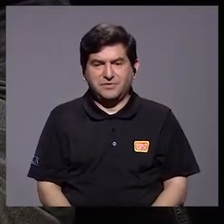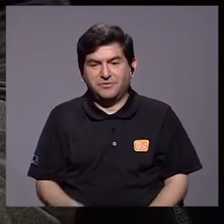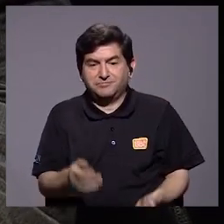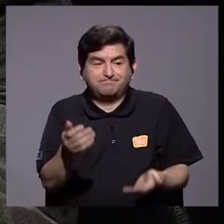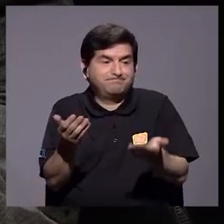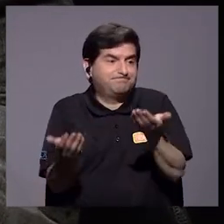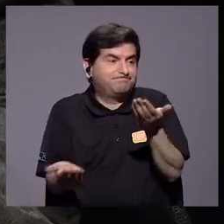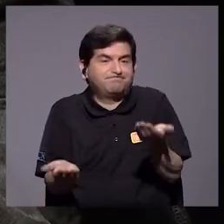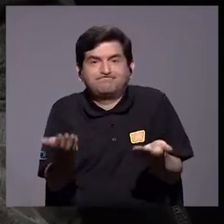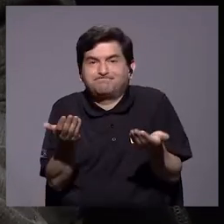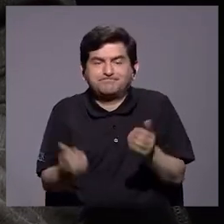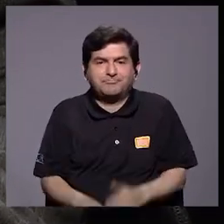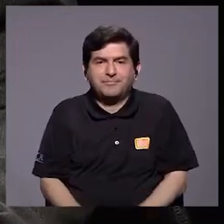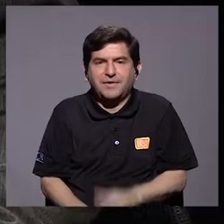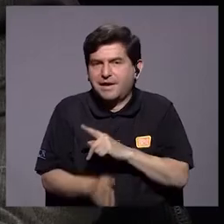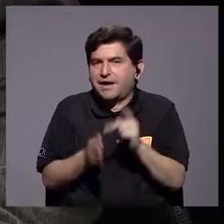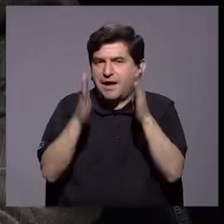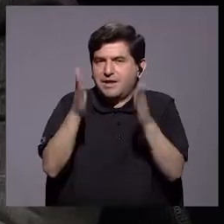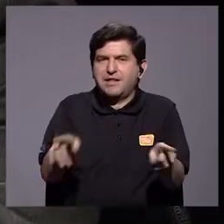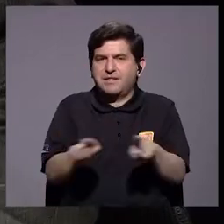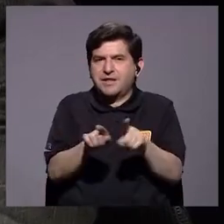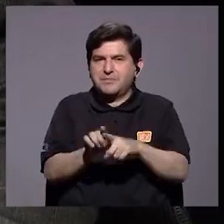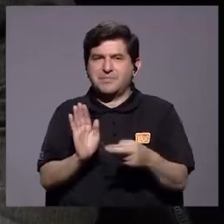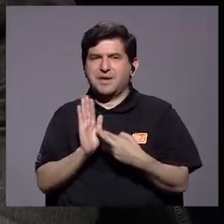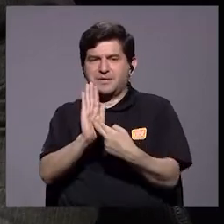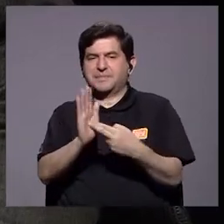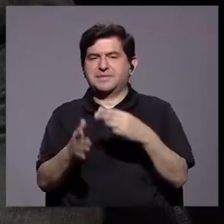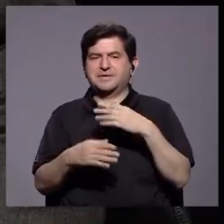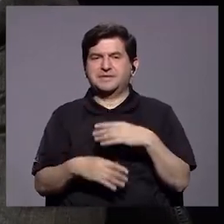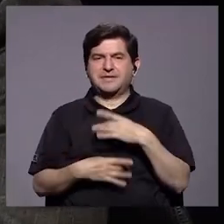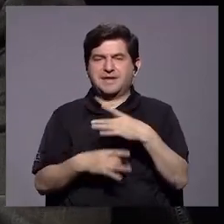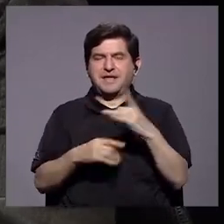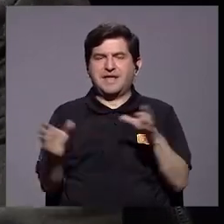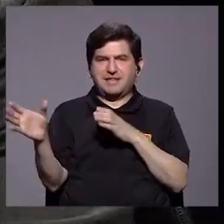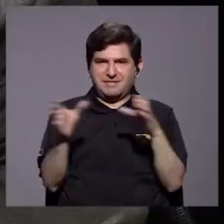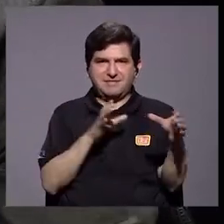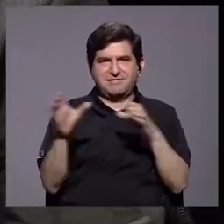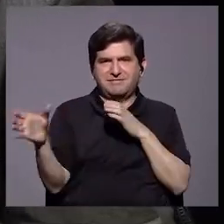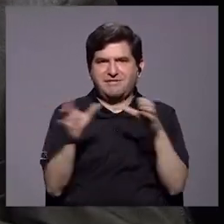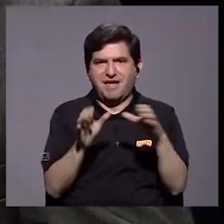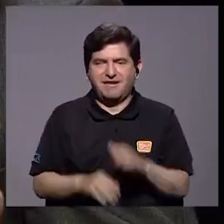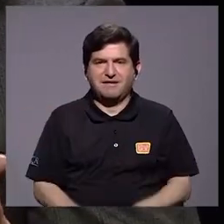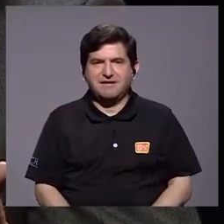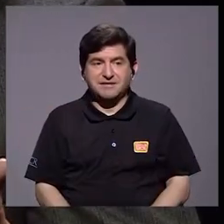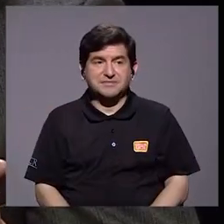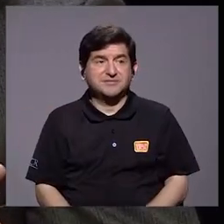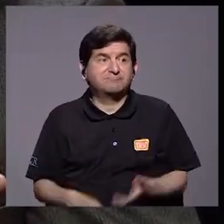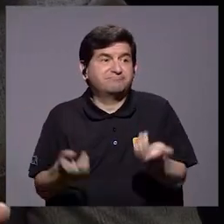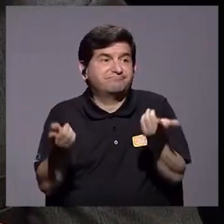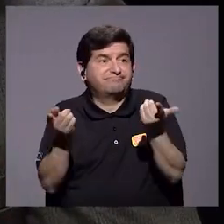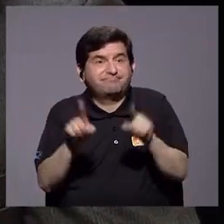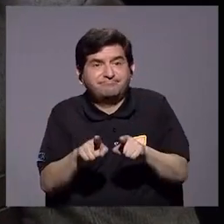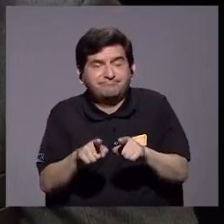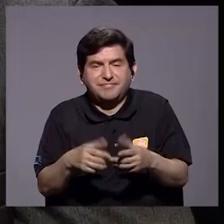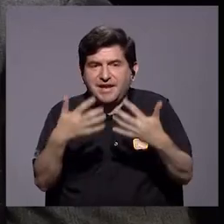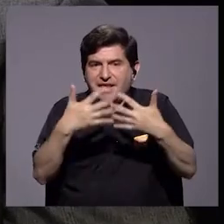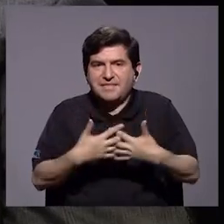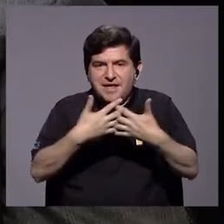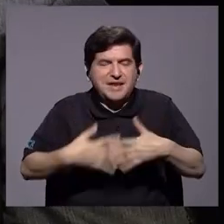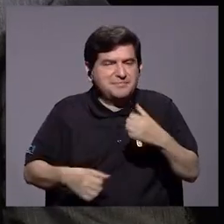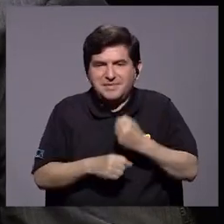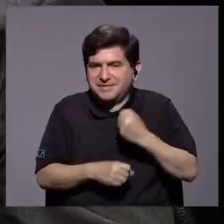vamos a ver al profesional sino que tienen que representar los intereses comerciales de la empresa para la que